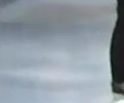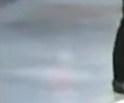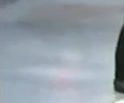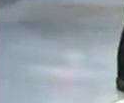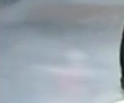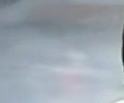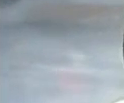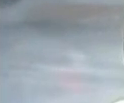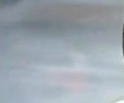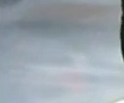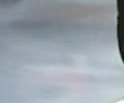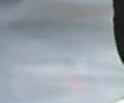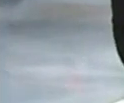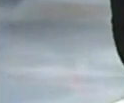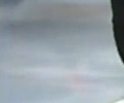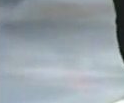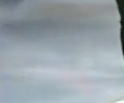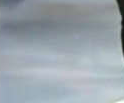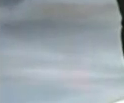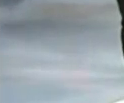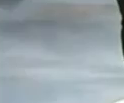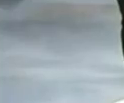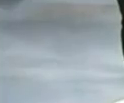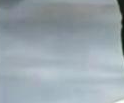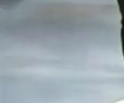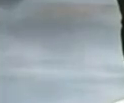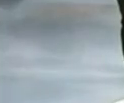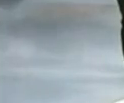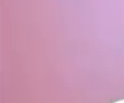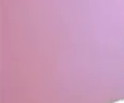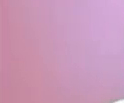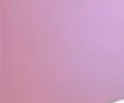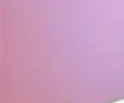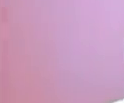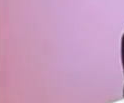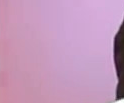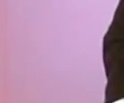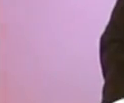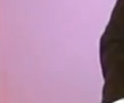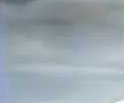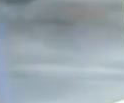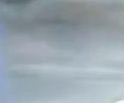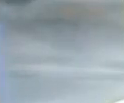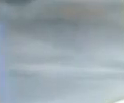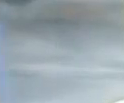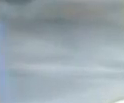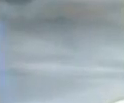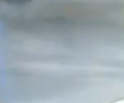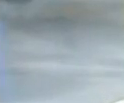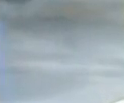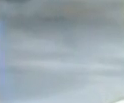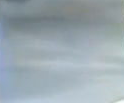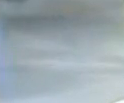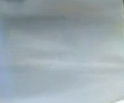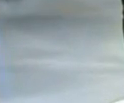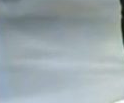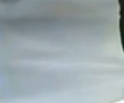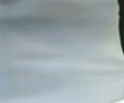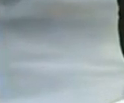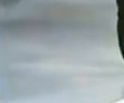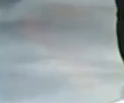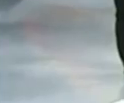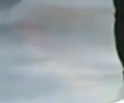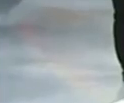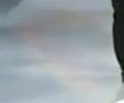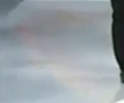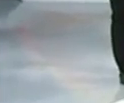pueda consumir nada. Y si nadie puede consumir nada, baja la inflación. Va a bajar la inflación. De hecho, está bajando mucho el nivel de